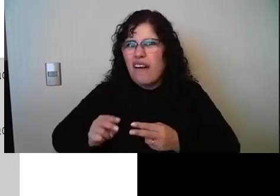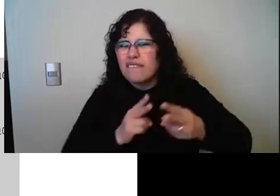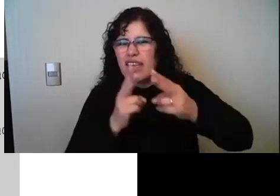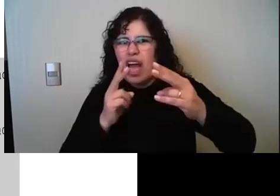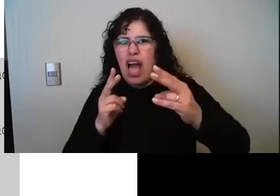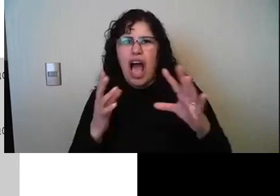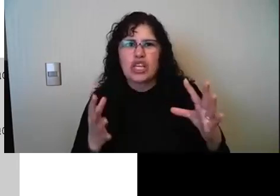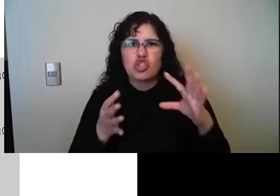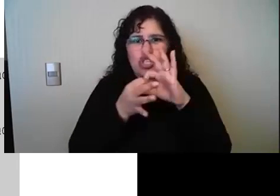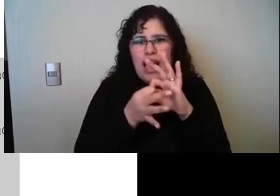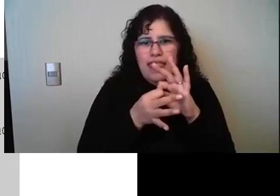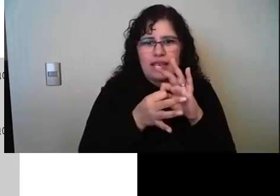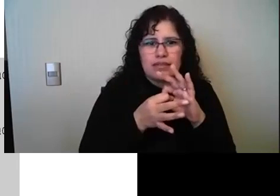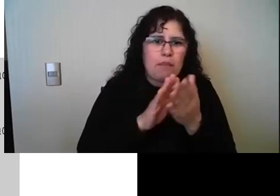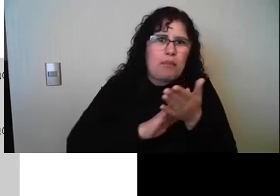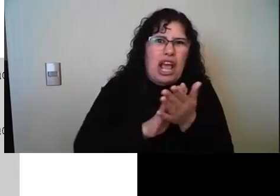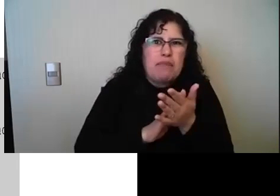proprioceptiva consciente, vibración,